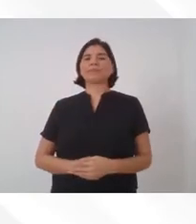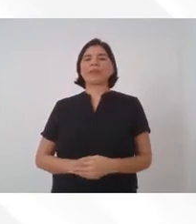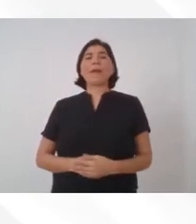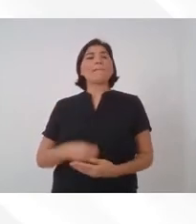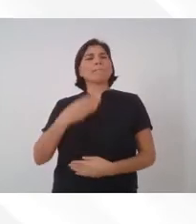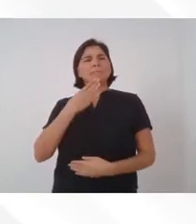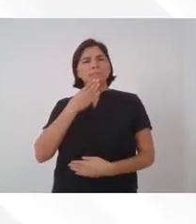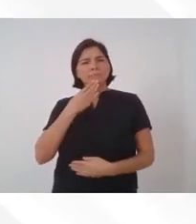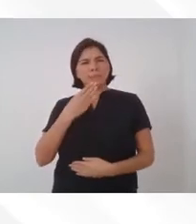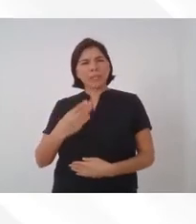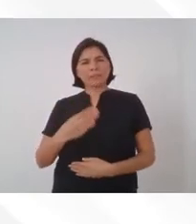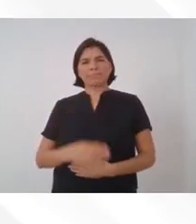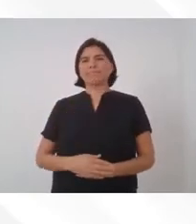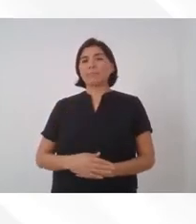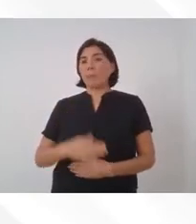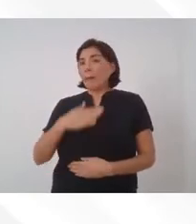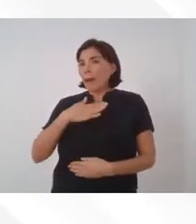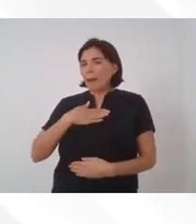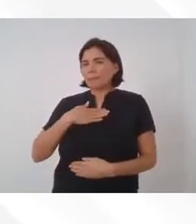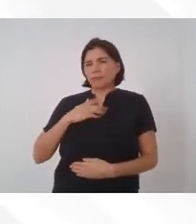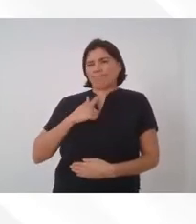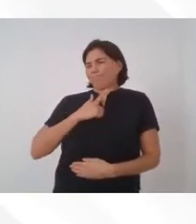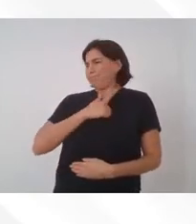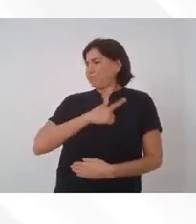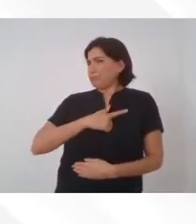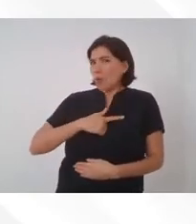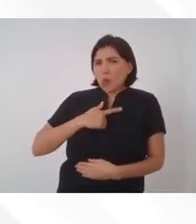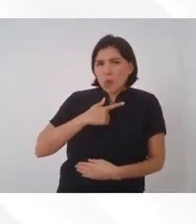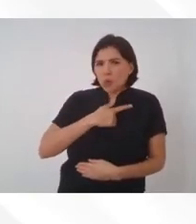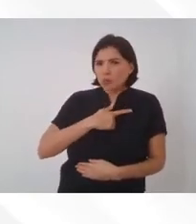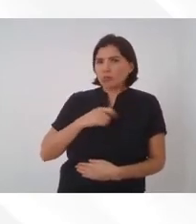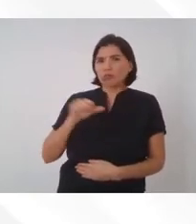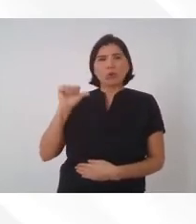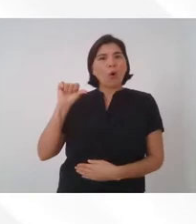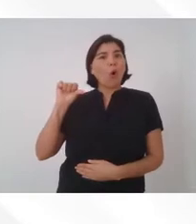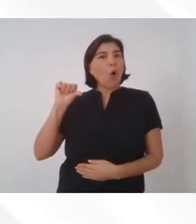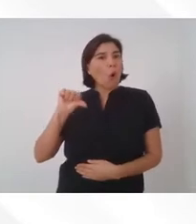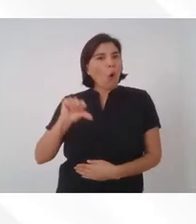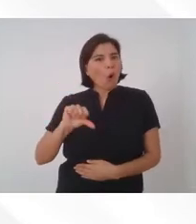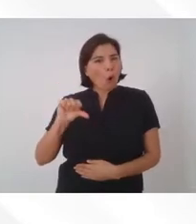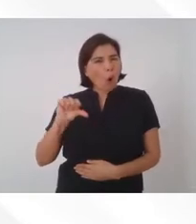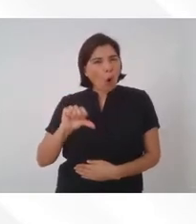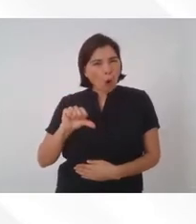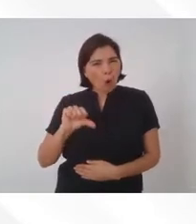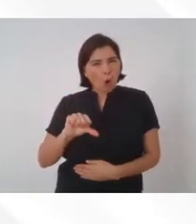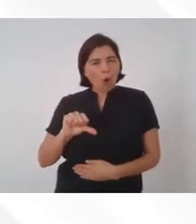un gusto y un privilegio poder estar con ustedes en este espacio, ¿sí?